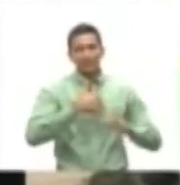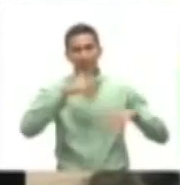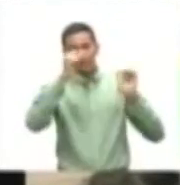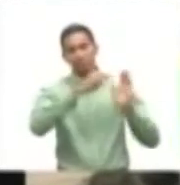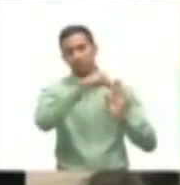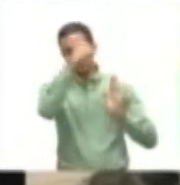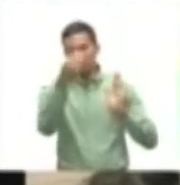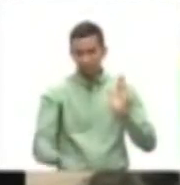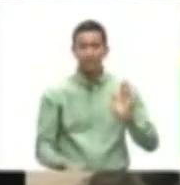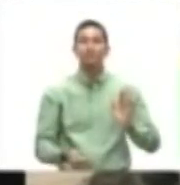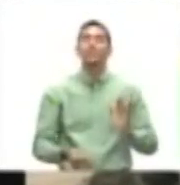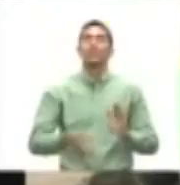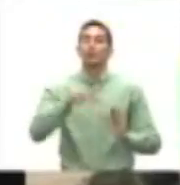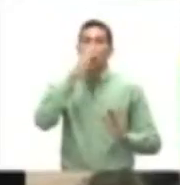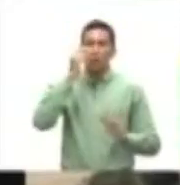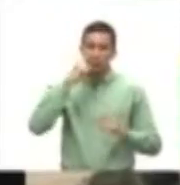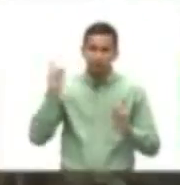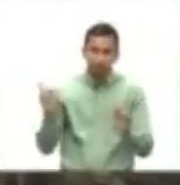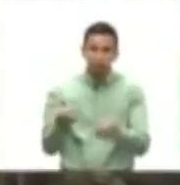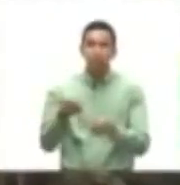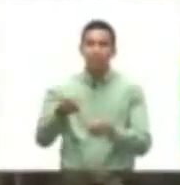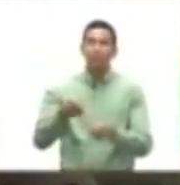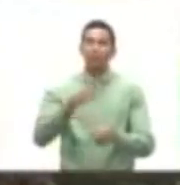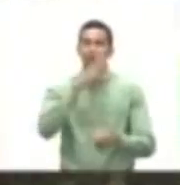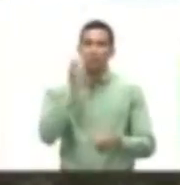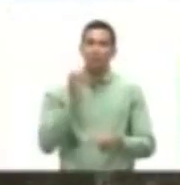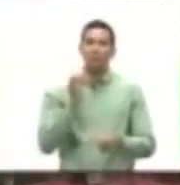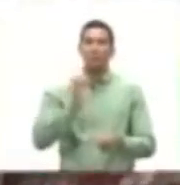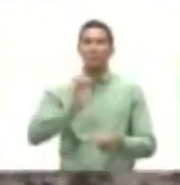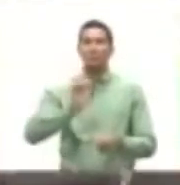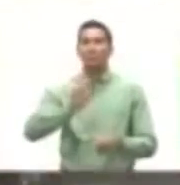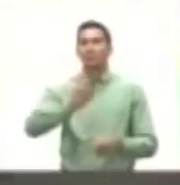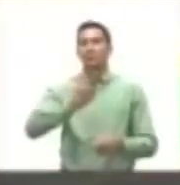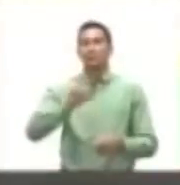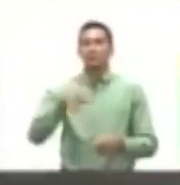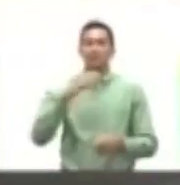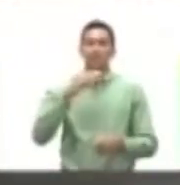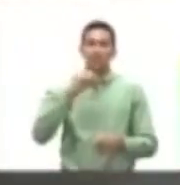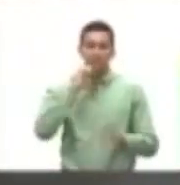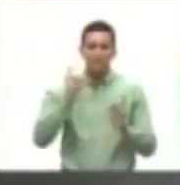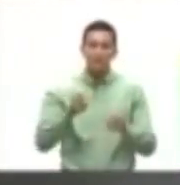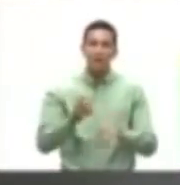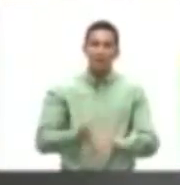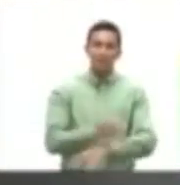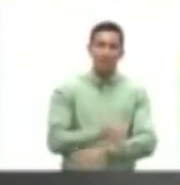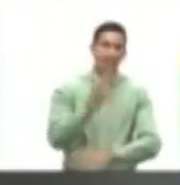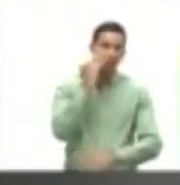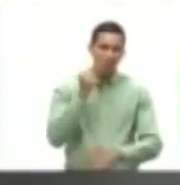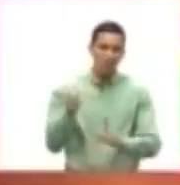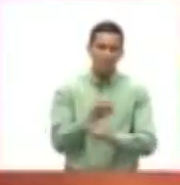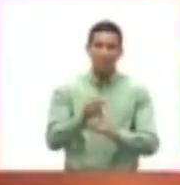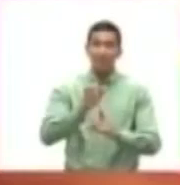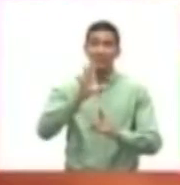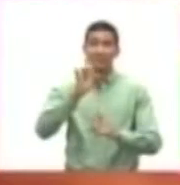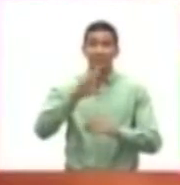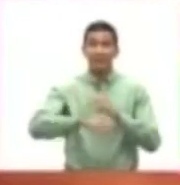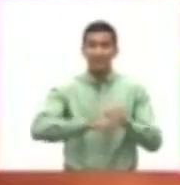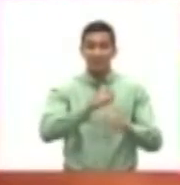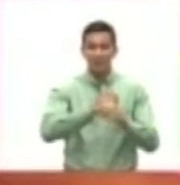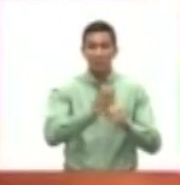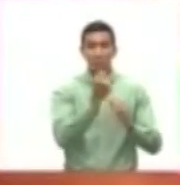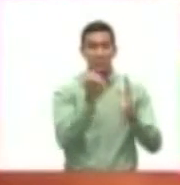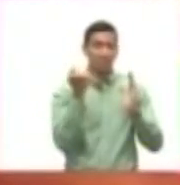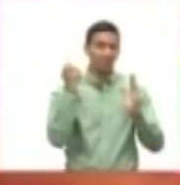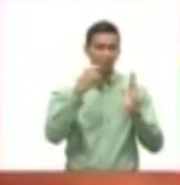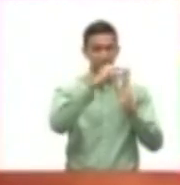recapturado Urbano Pineda, el hombre señalado de agredir a una menor de 15 años que se lanzó de un piso 26 en un edificio en Cartagena el pasado